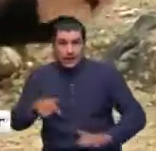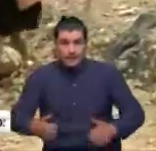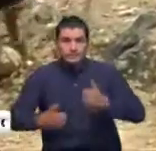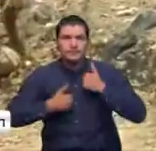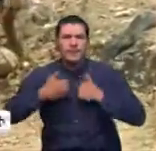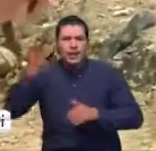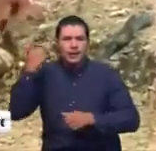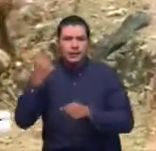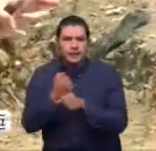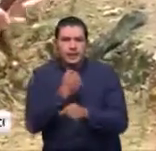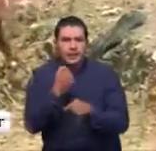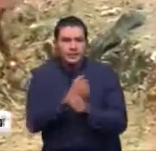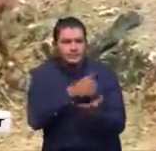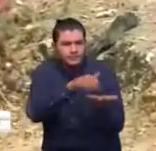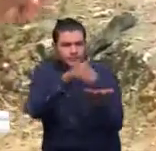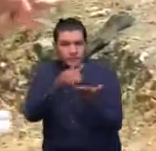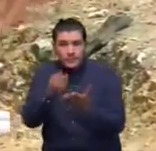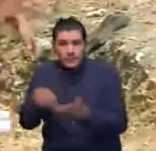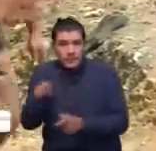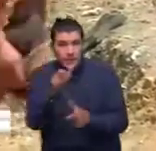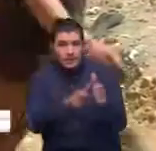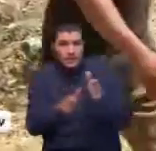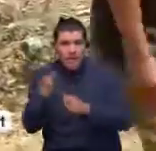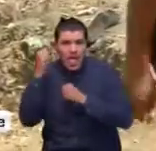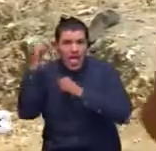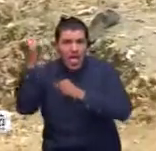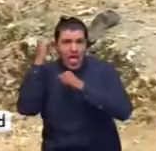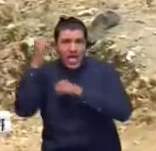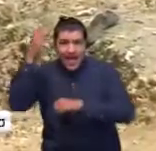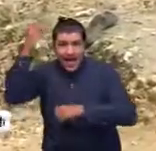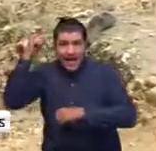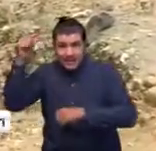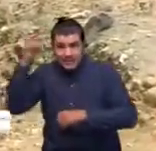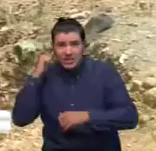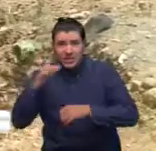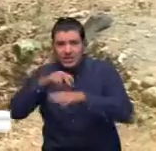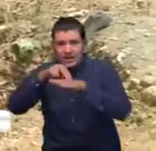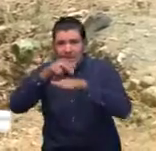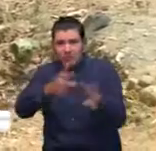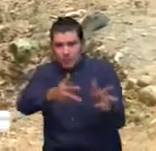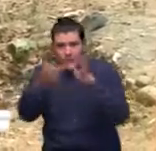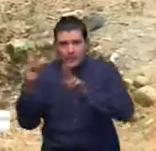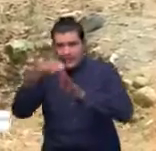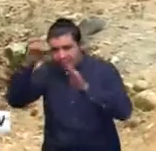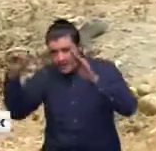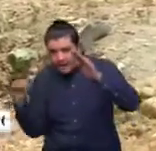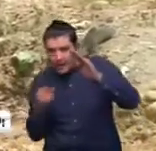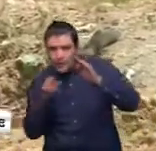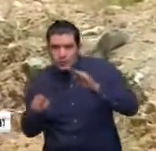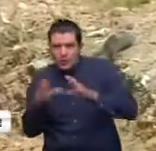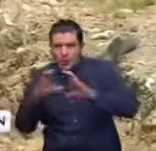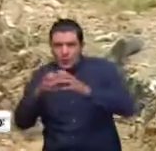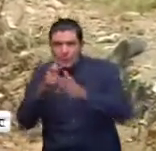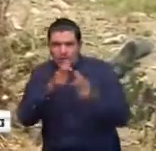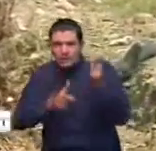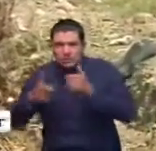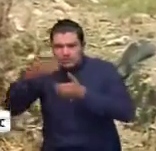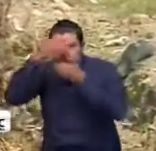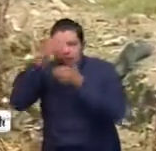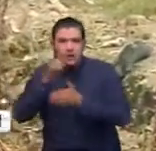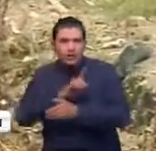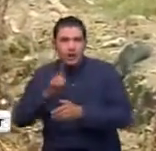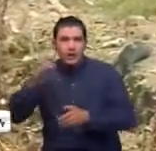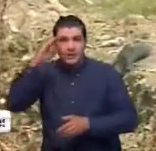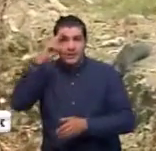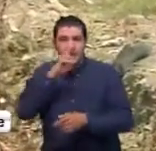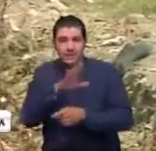esta zona, sacando de allí a los manifestantes que se encontraban debajo del puente internacional y pues cubriendo toda esta área y